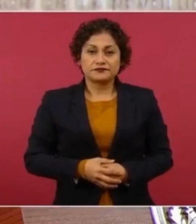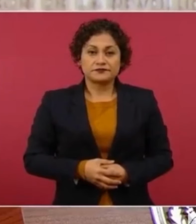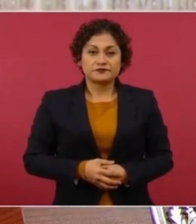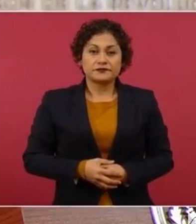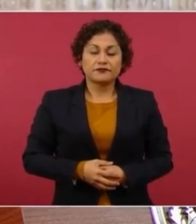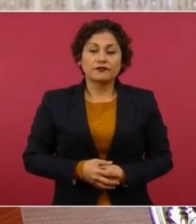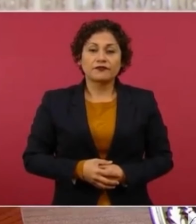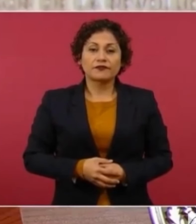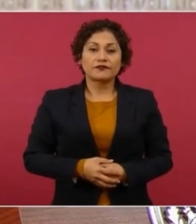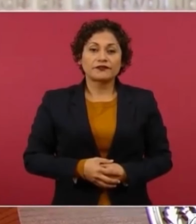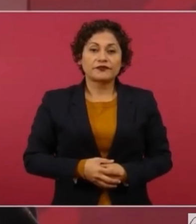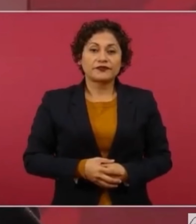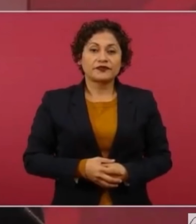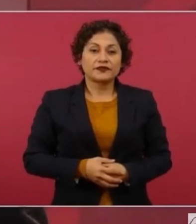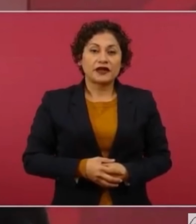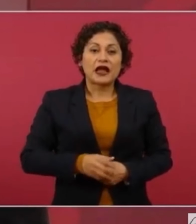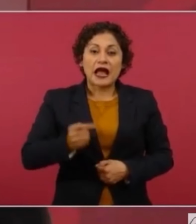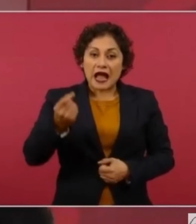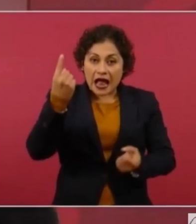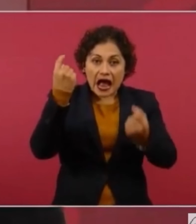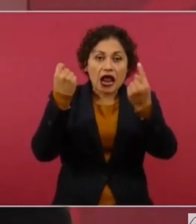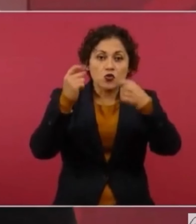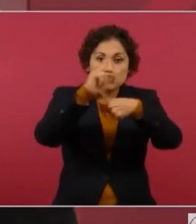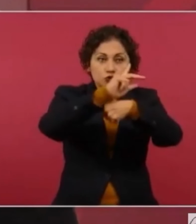¿Por qué tienen problemas algunos países?